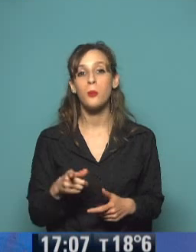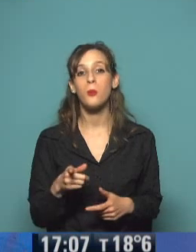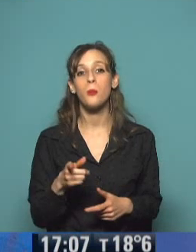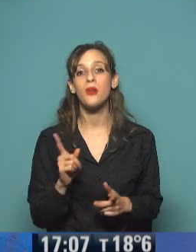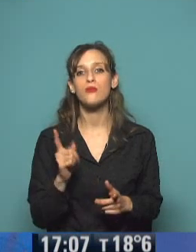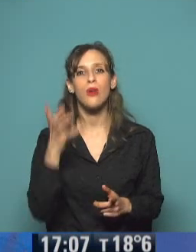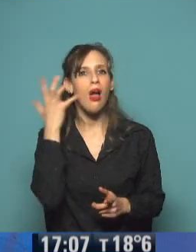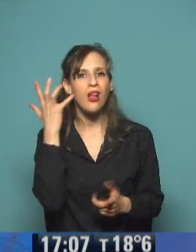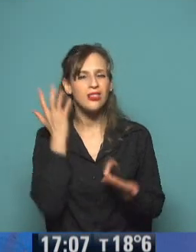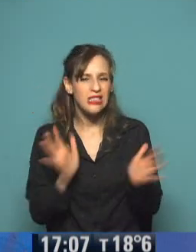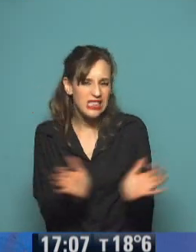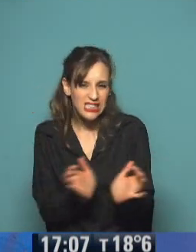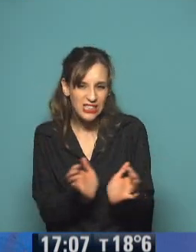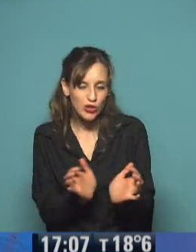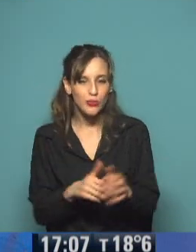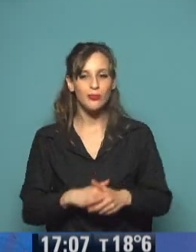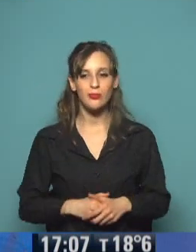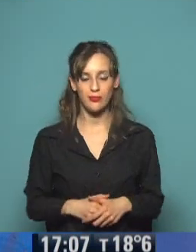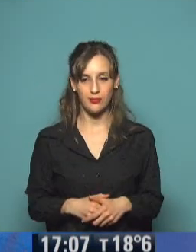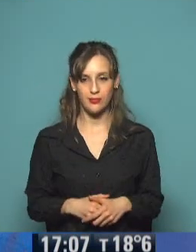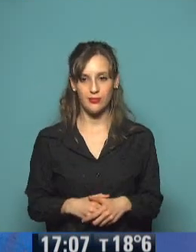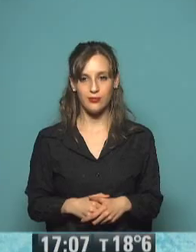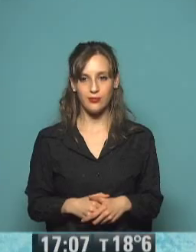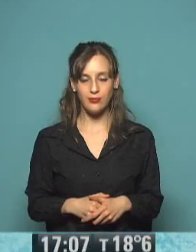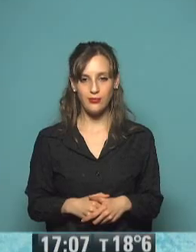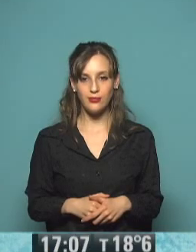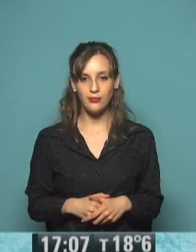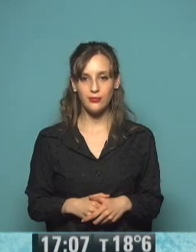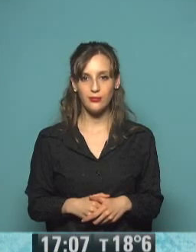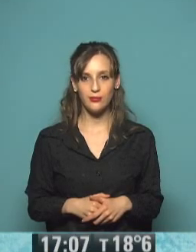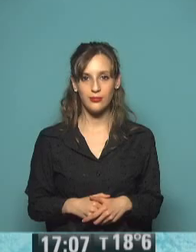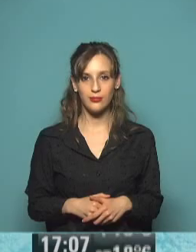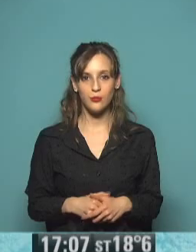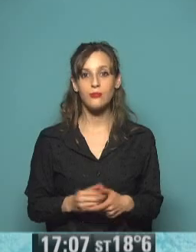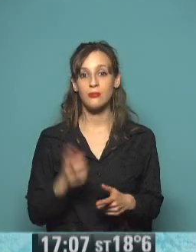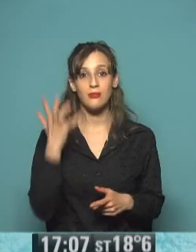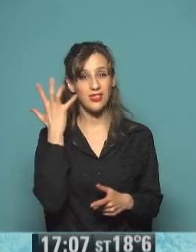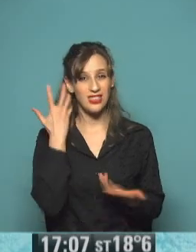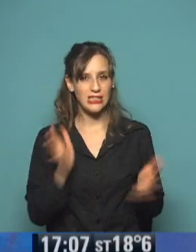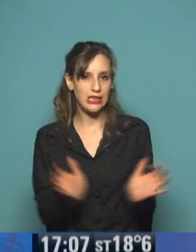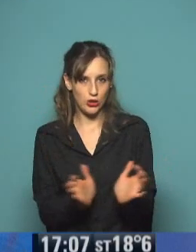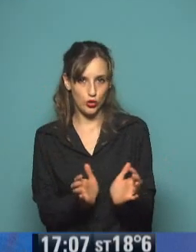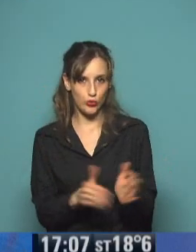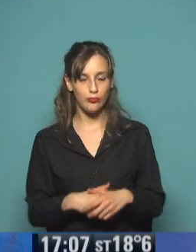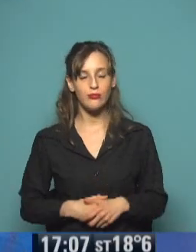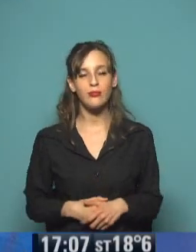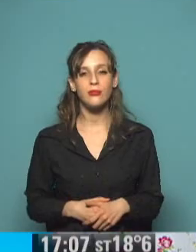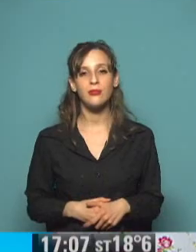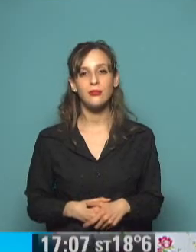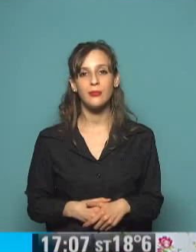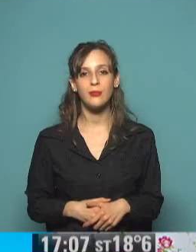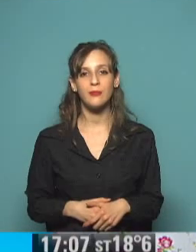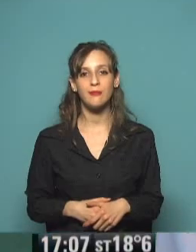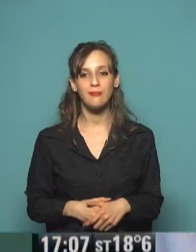eso sí tenemos, que es sigiloso, sí, que es pequeño. Pequeño y audaz. Tan, pero tan. Pequeño.